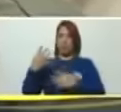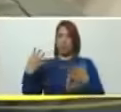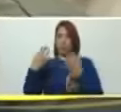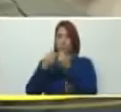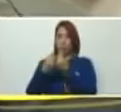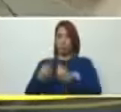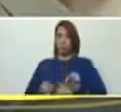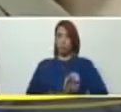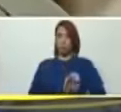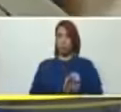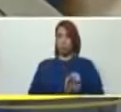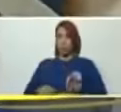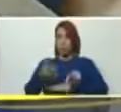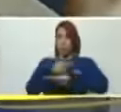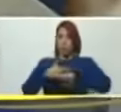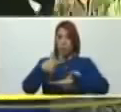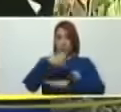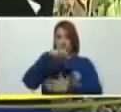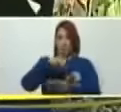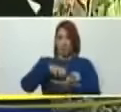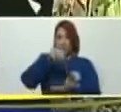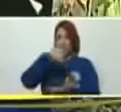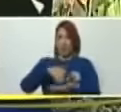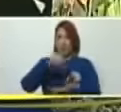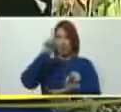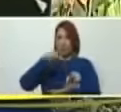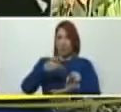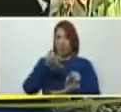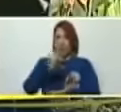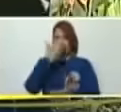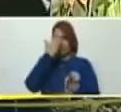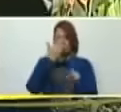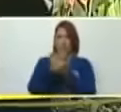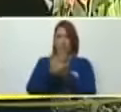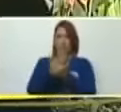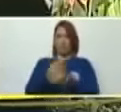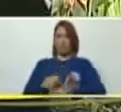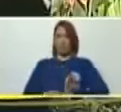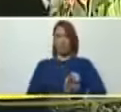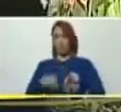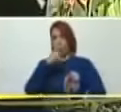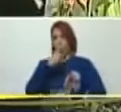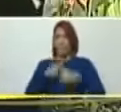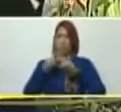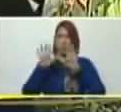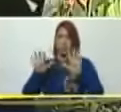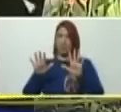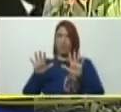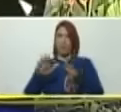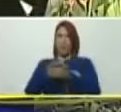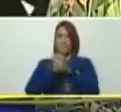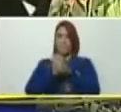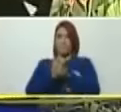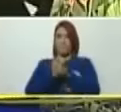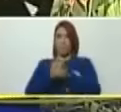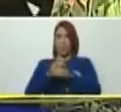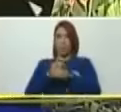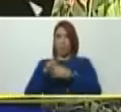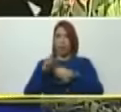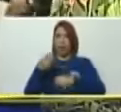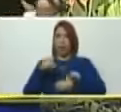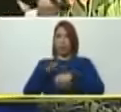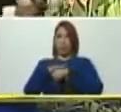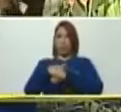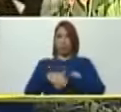nosotros el gobernador de Miranda, que también está al frente bateando con el 1x10, el compatriota Héctor Rodríguez.